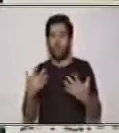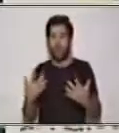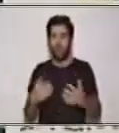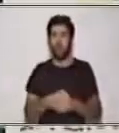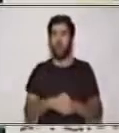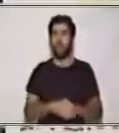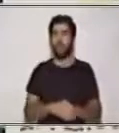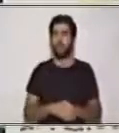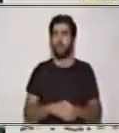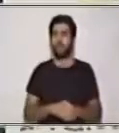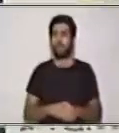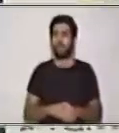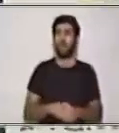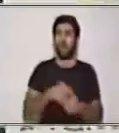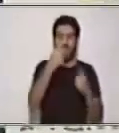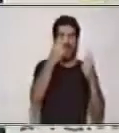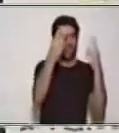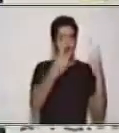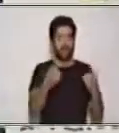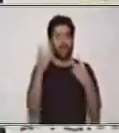común denominador es A.